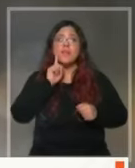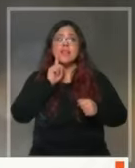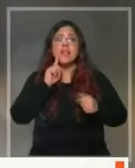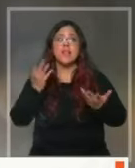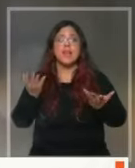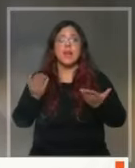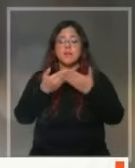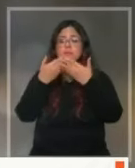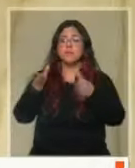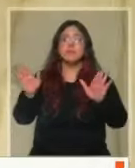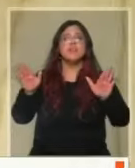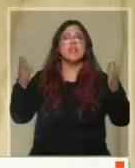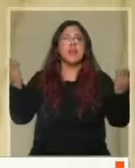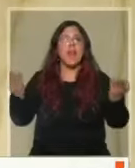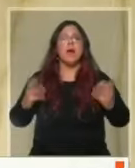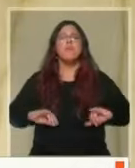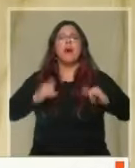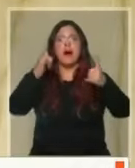para celebrar el 18.